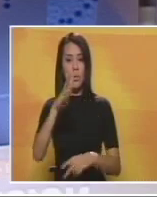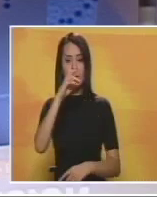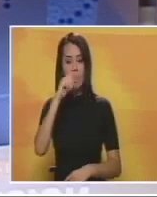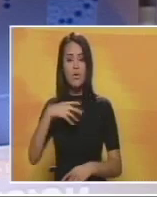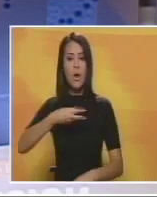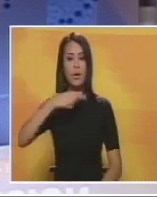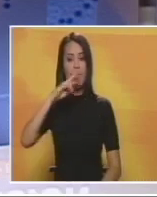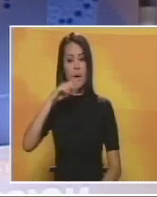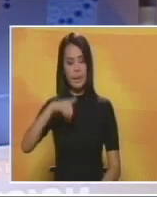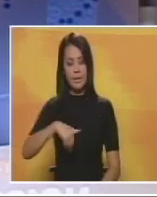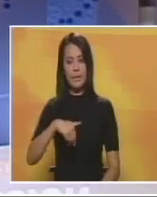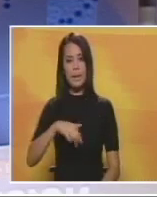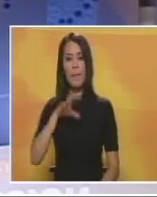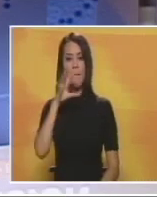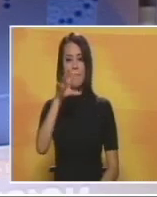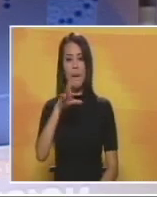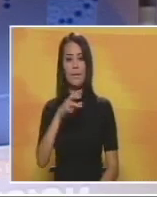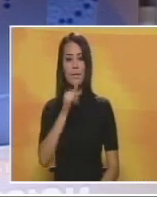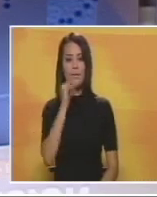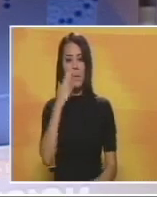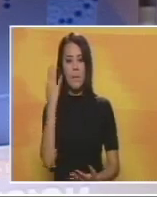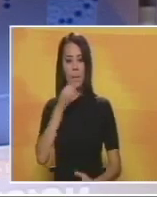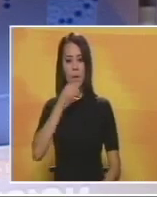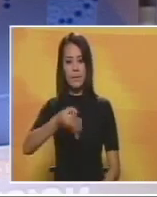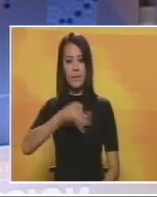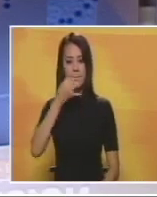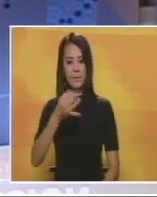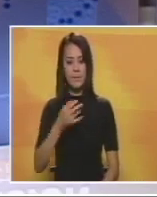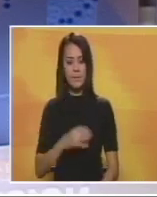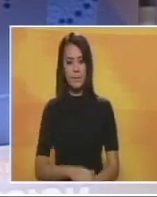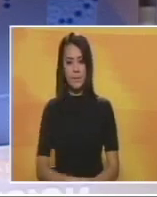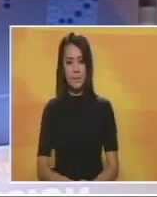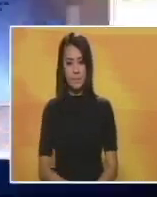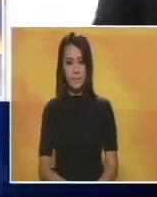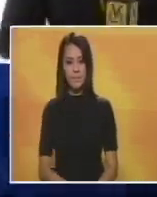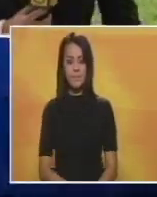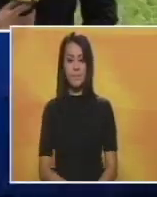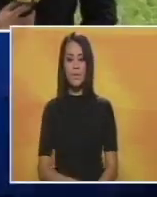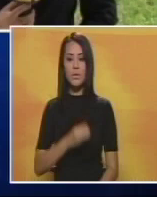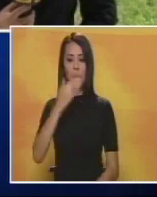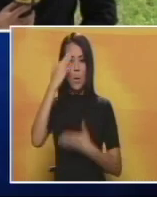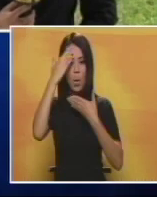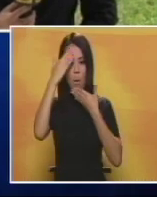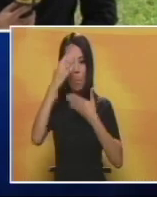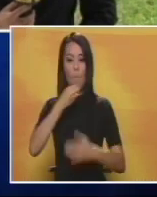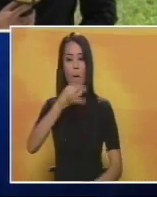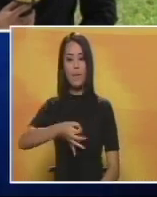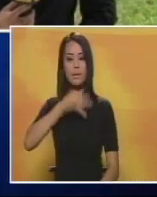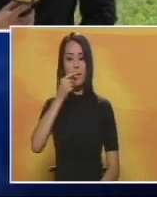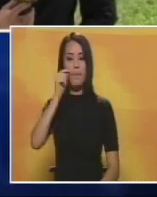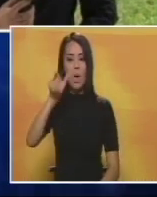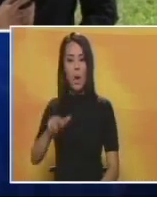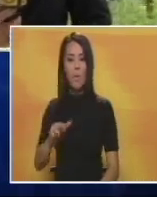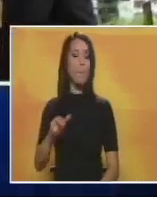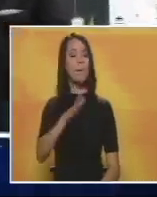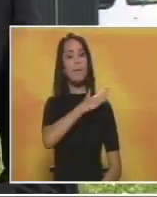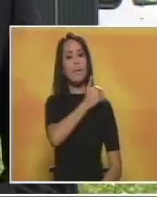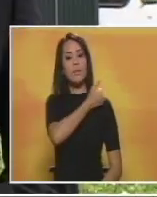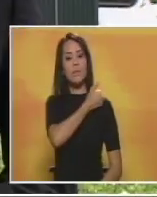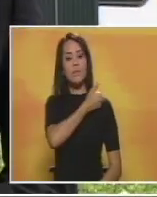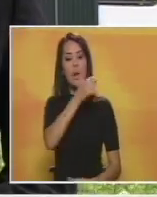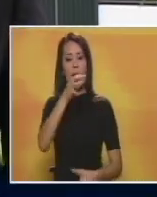en el país. Euclides Sotillo con los detalles. Buenas tardes, Euclides. Adelante. Hola, buenas tardes. Vicente Pérez, director